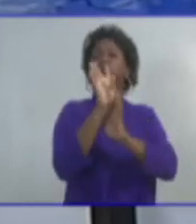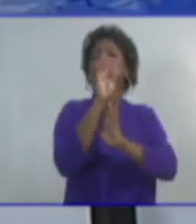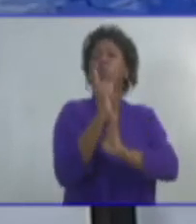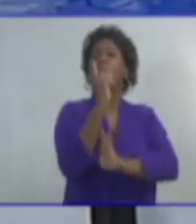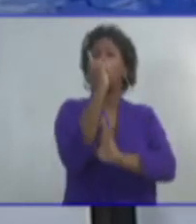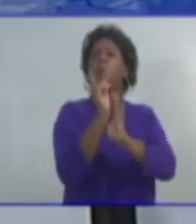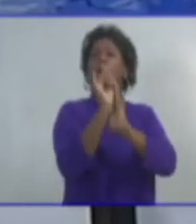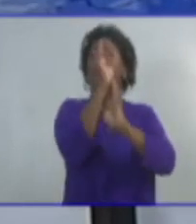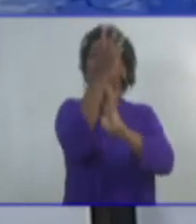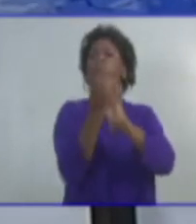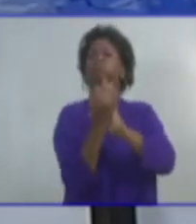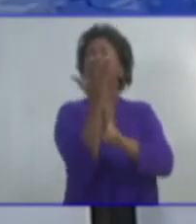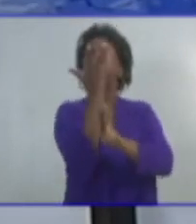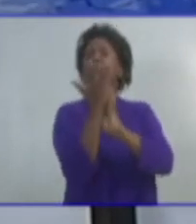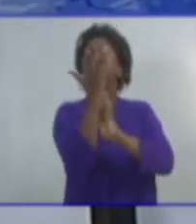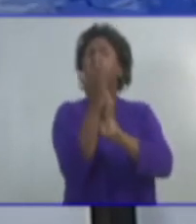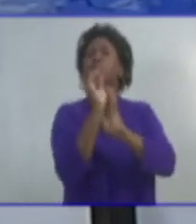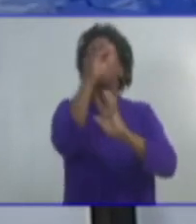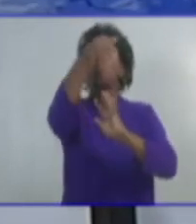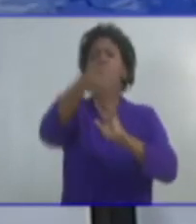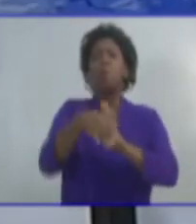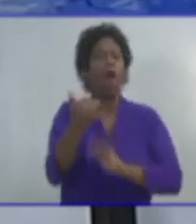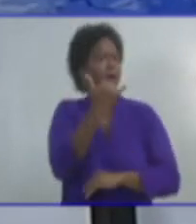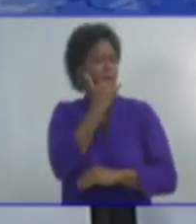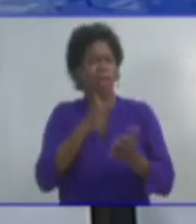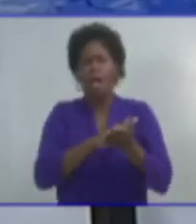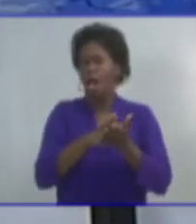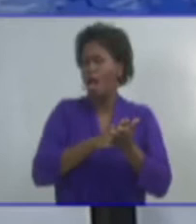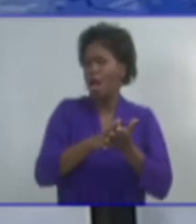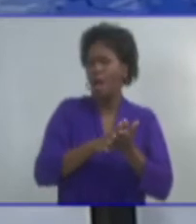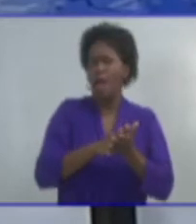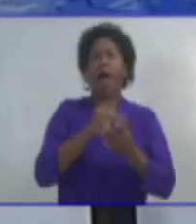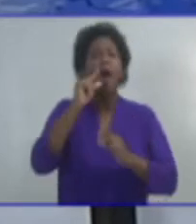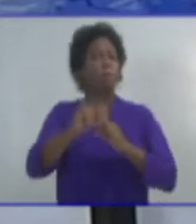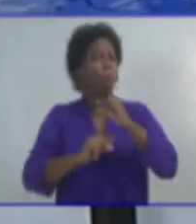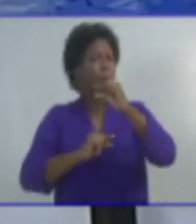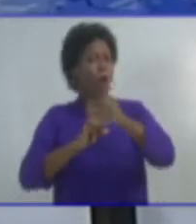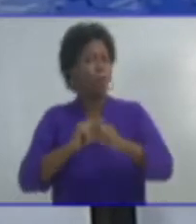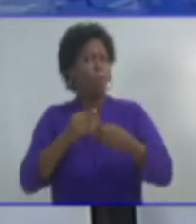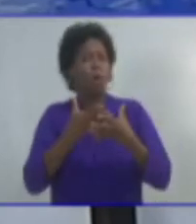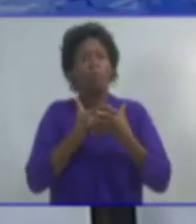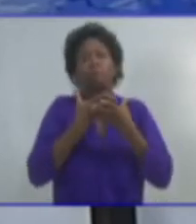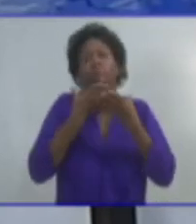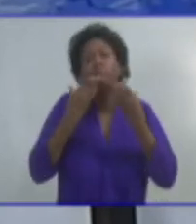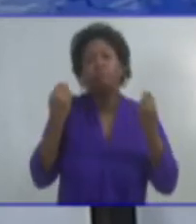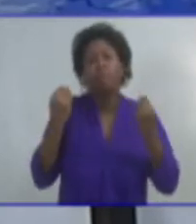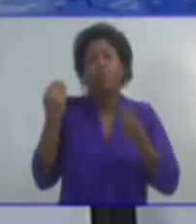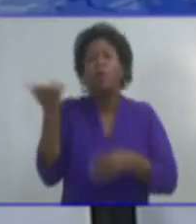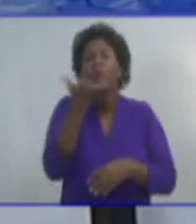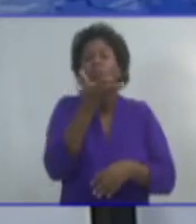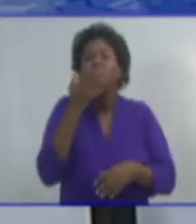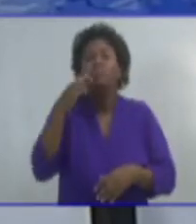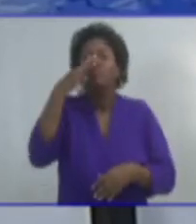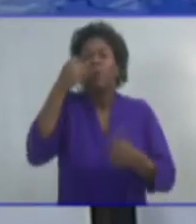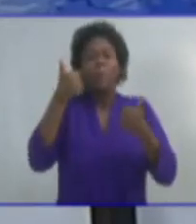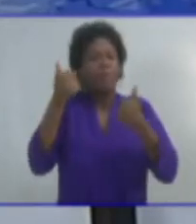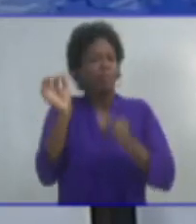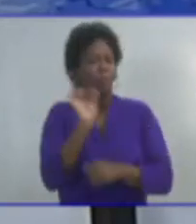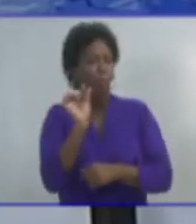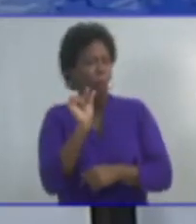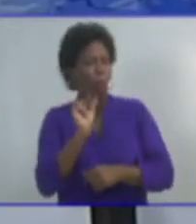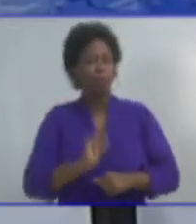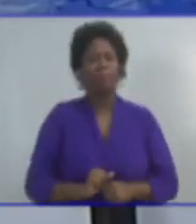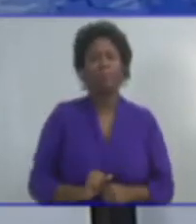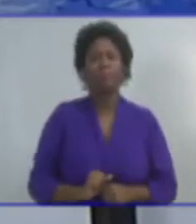significativa afectación. Sí es importante que va a deteriorar un tanto la calidad del aire. Importante también que va a